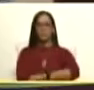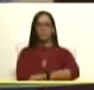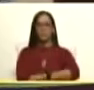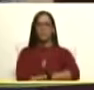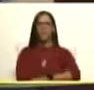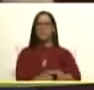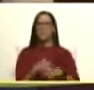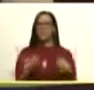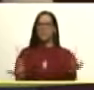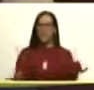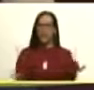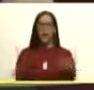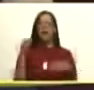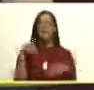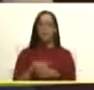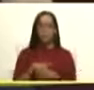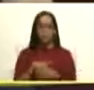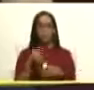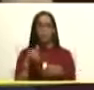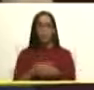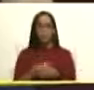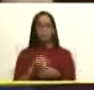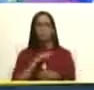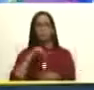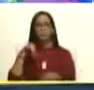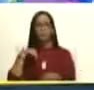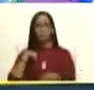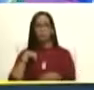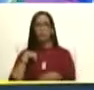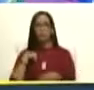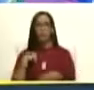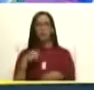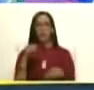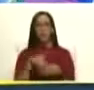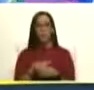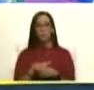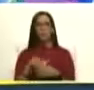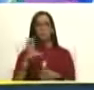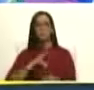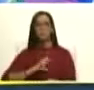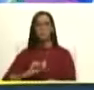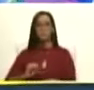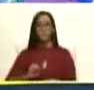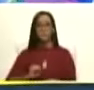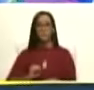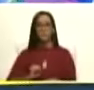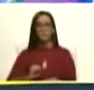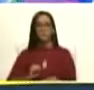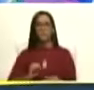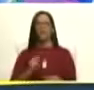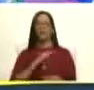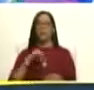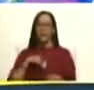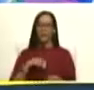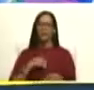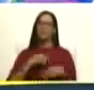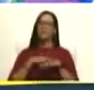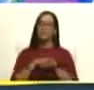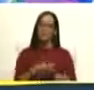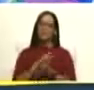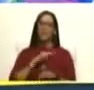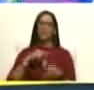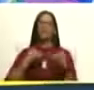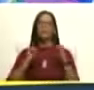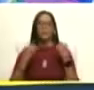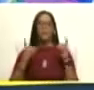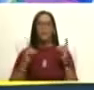el voto. Nosotros con el voto estaremos defendiendo nuestra soberanía, nuestra integridad, nuestra independencia y